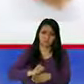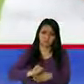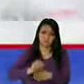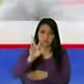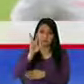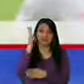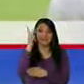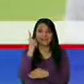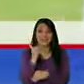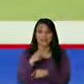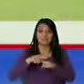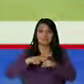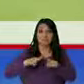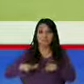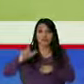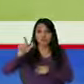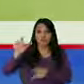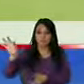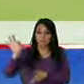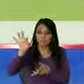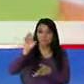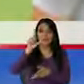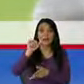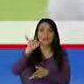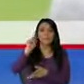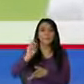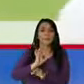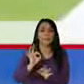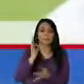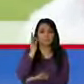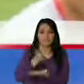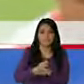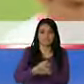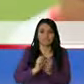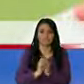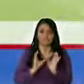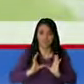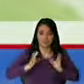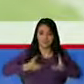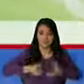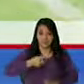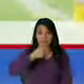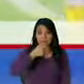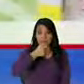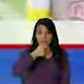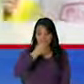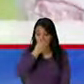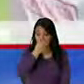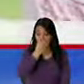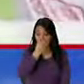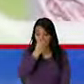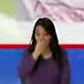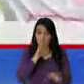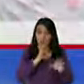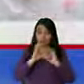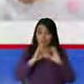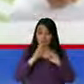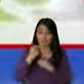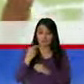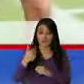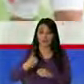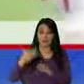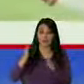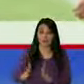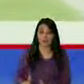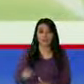días sin la presencia de su figura Damián Díaz. Según informó el Departamento de Prensa Canario, el argentino ecuatoriano